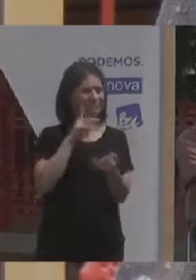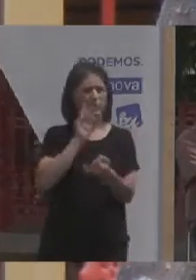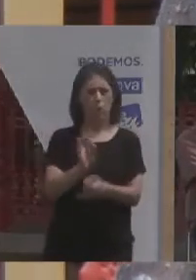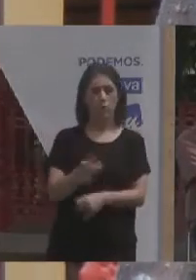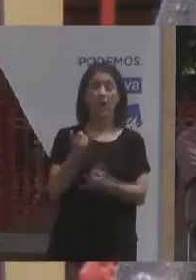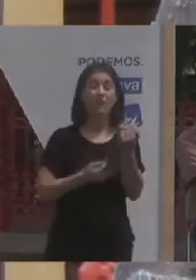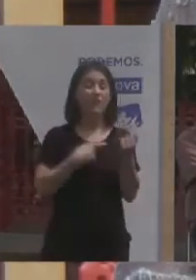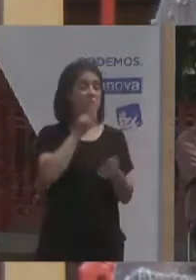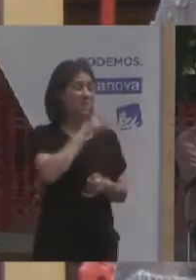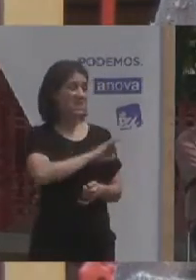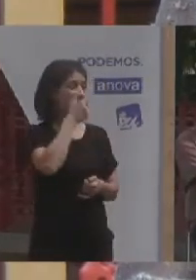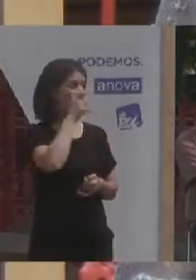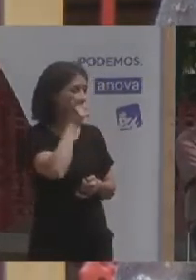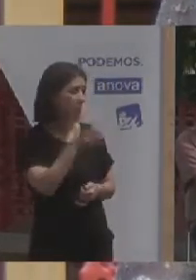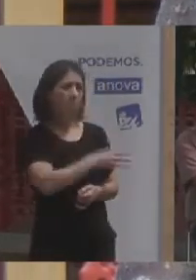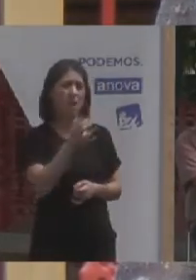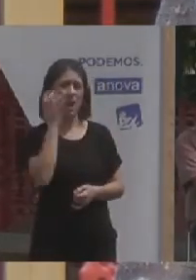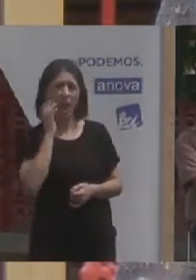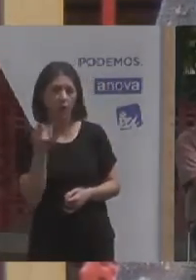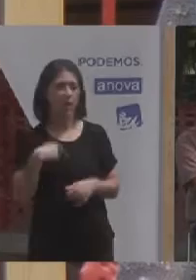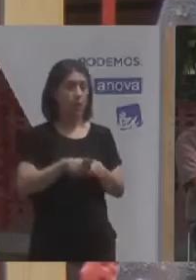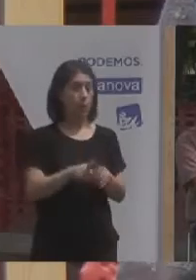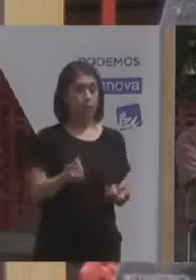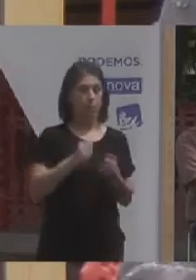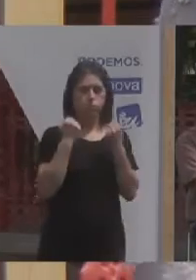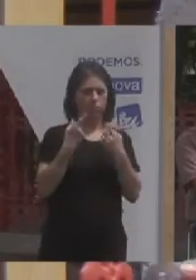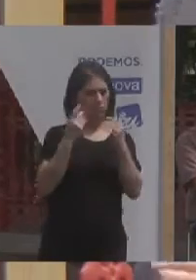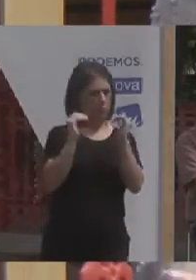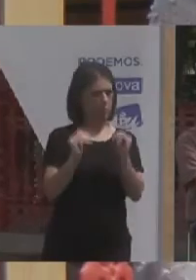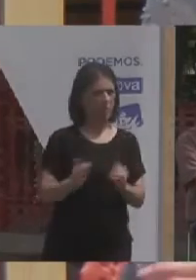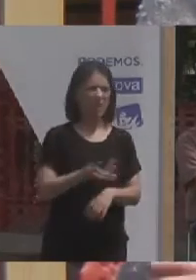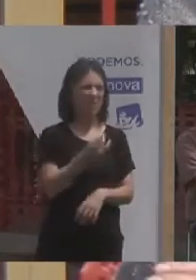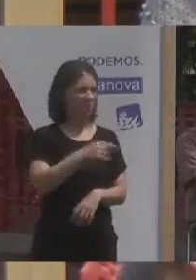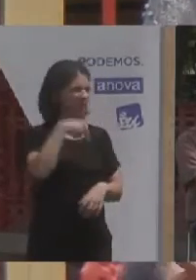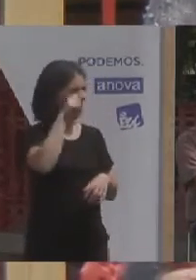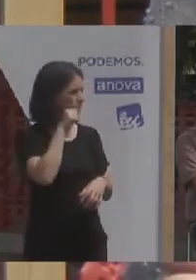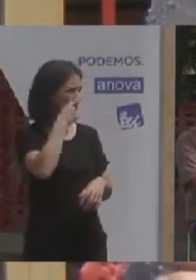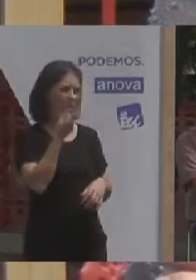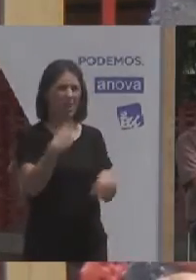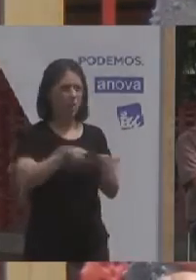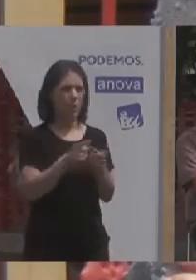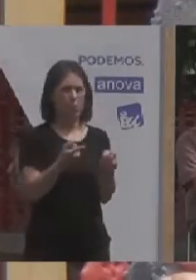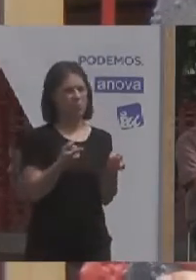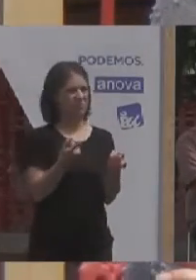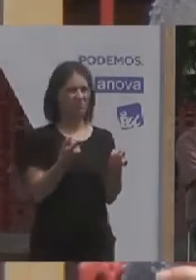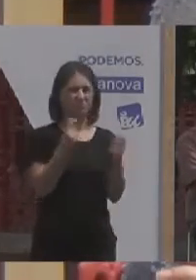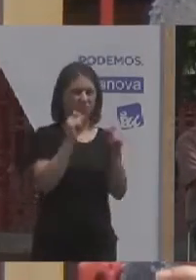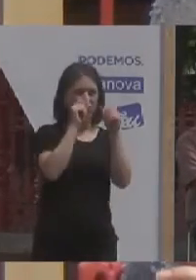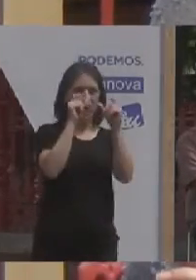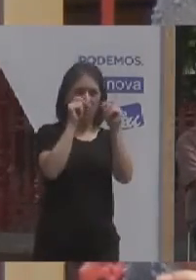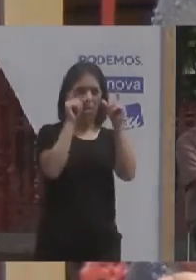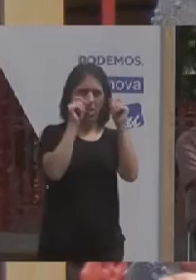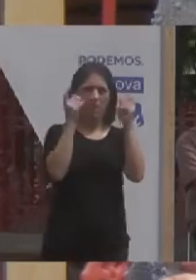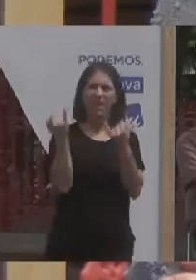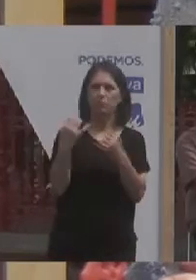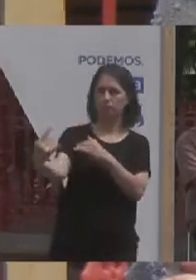sendo desautorizado e o señor Rajoy constantemente, e hasta o seu feudo histórico está se rendindo a que se dan conta de que os están